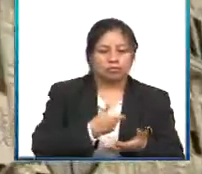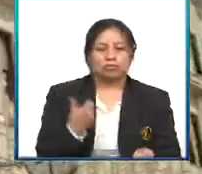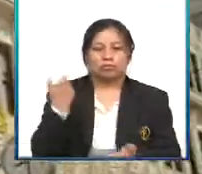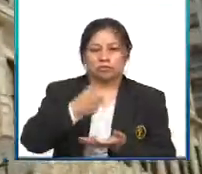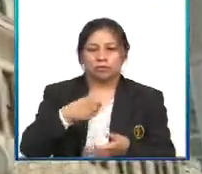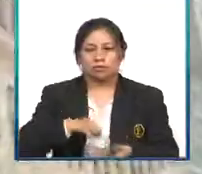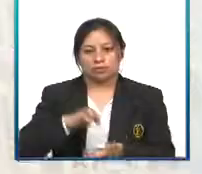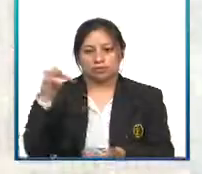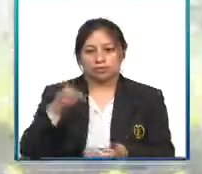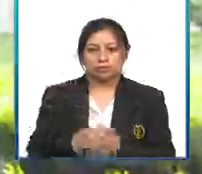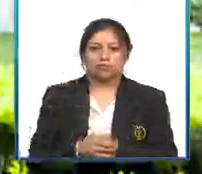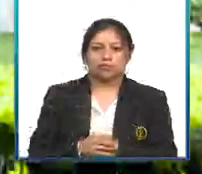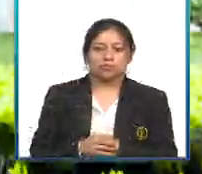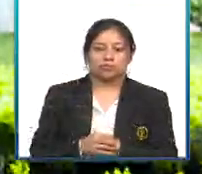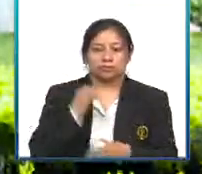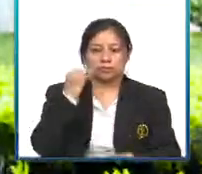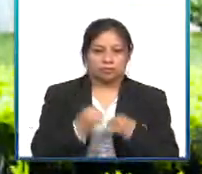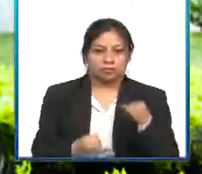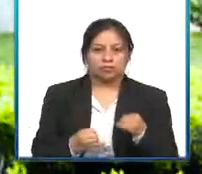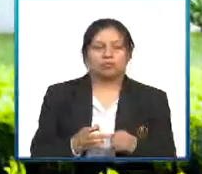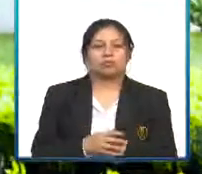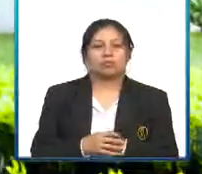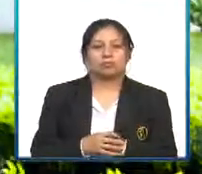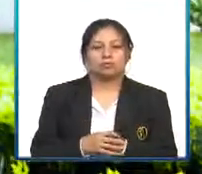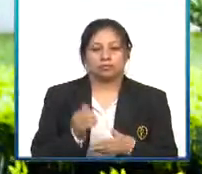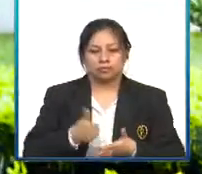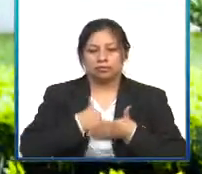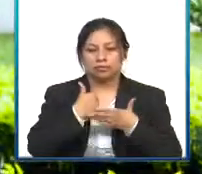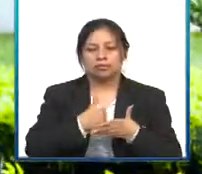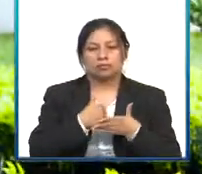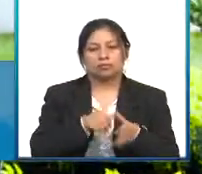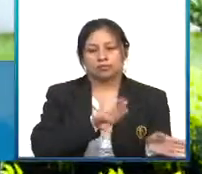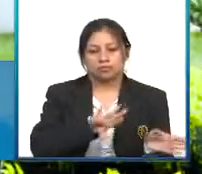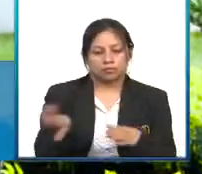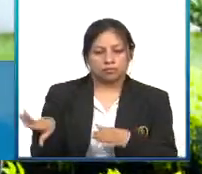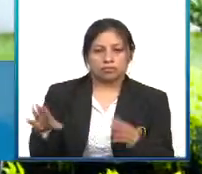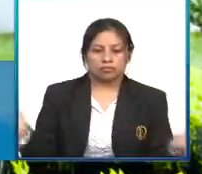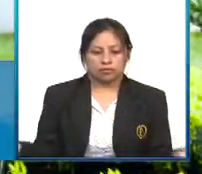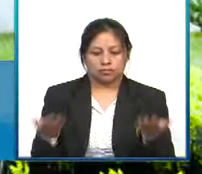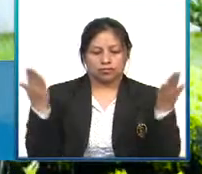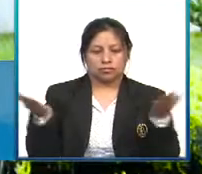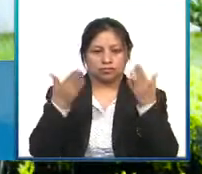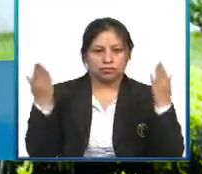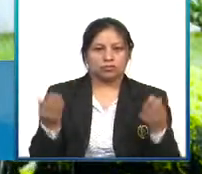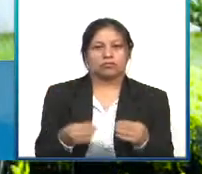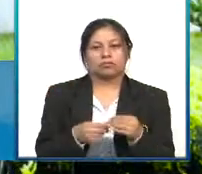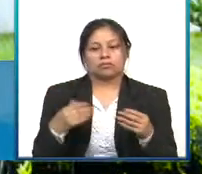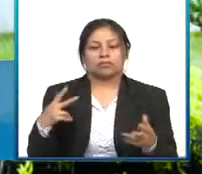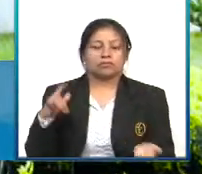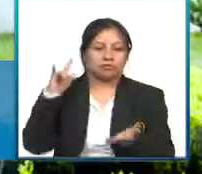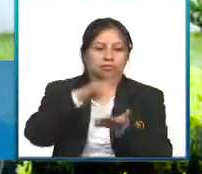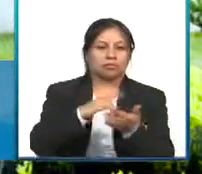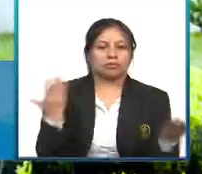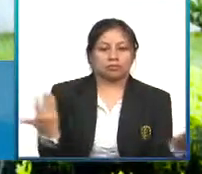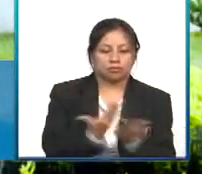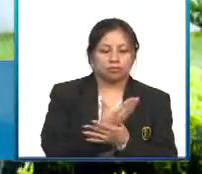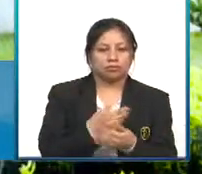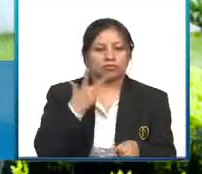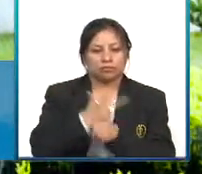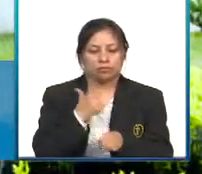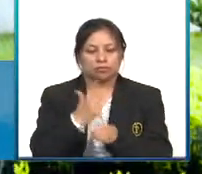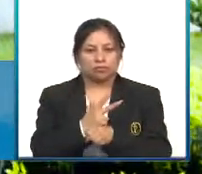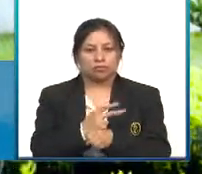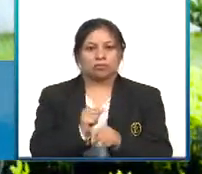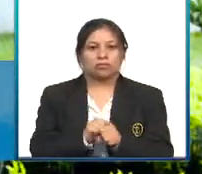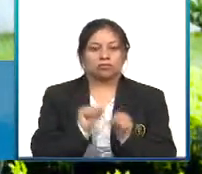país. Pues definitivamente es un beneficio y aparte es un incentivo para que líneas aéreas nuevas que vengan a